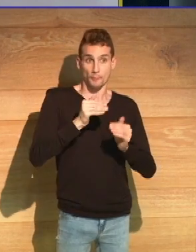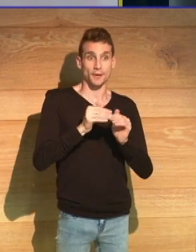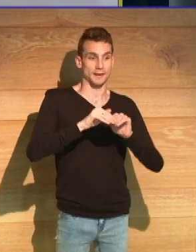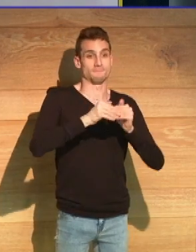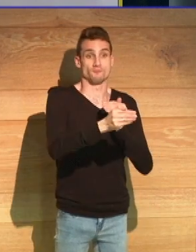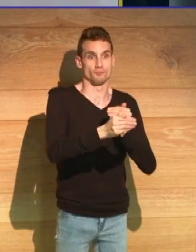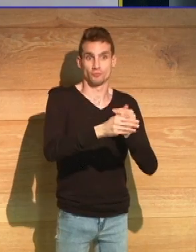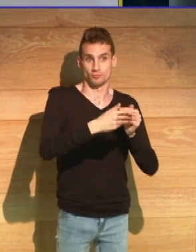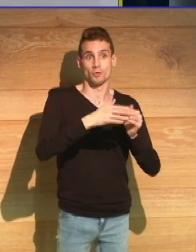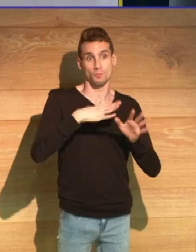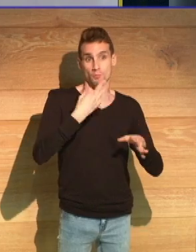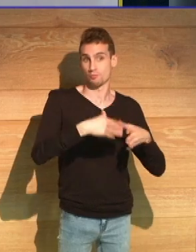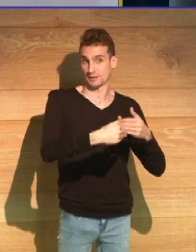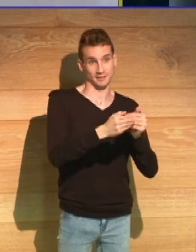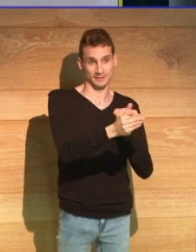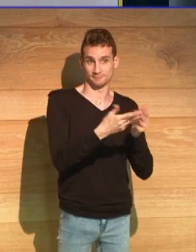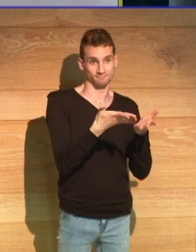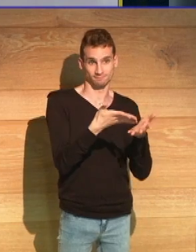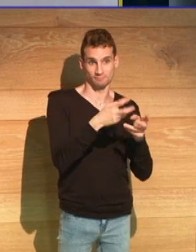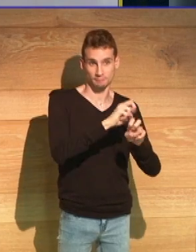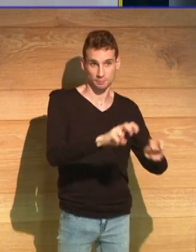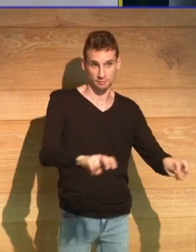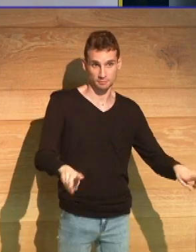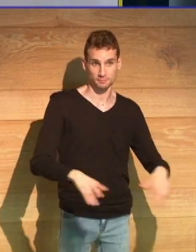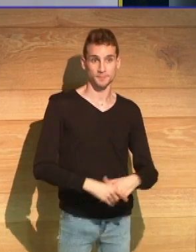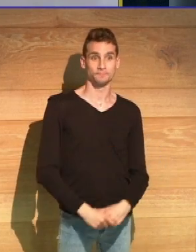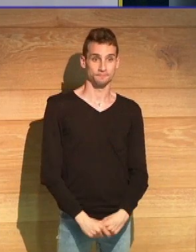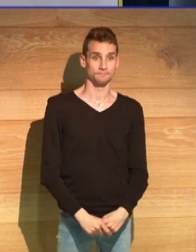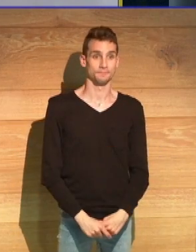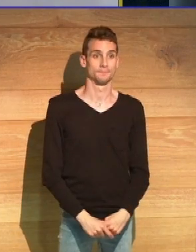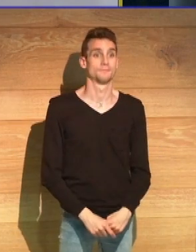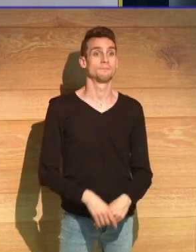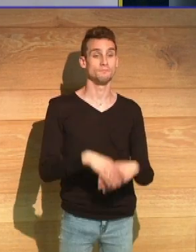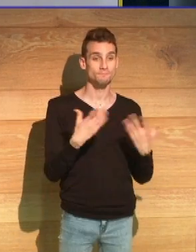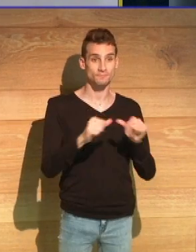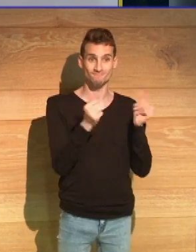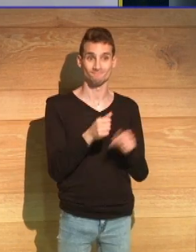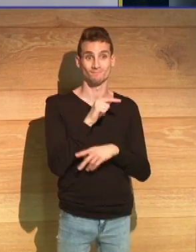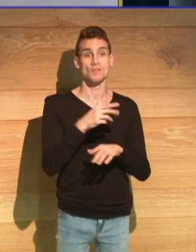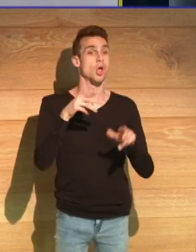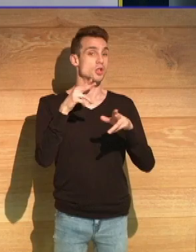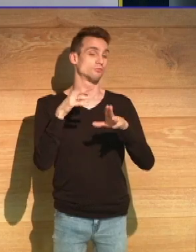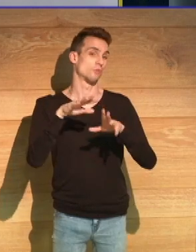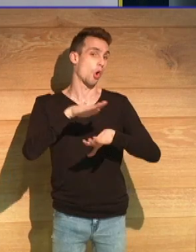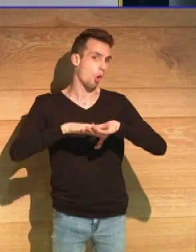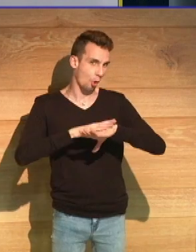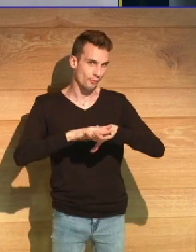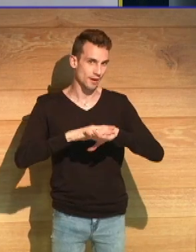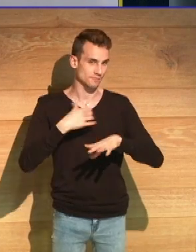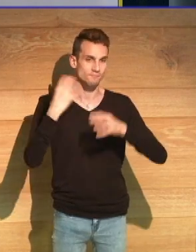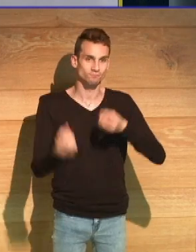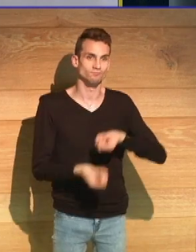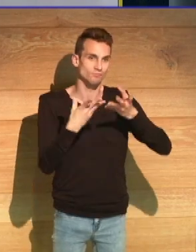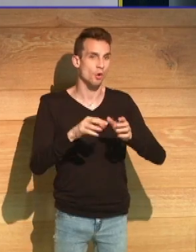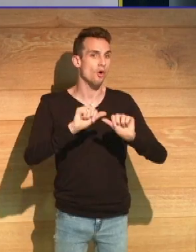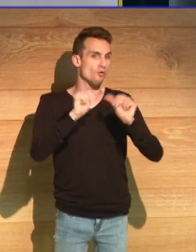todos, pues en este caso también los gobiernos han declarado oficialmente la emergencia climática, pero